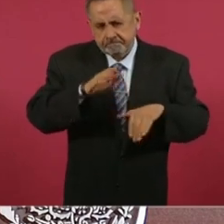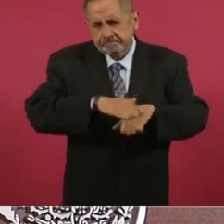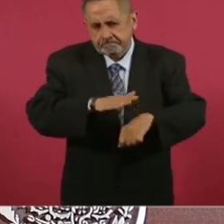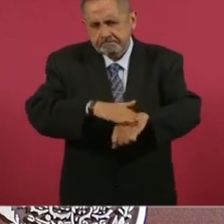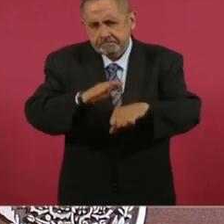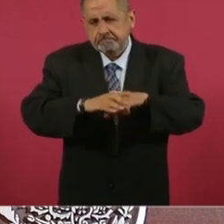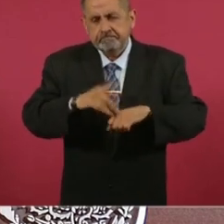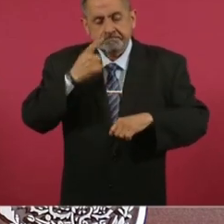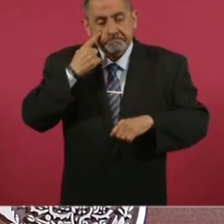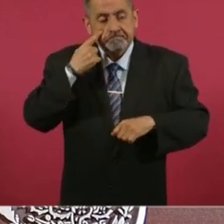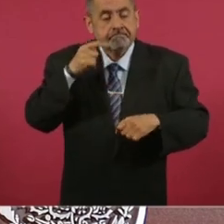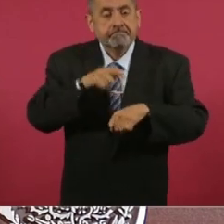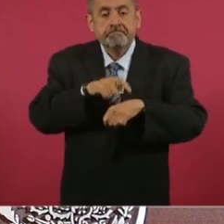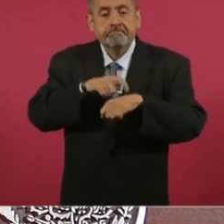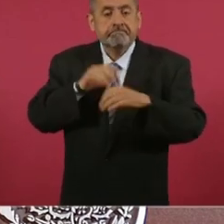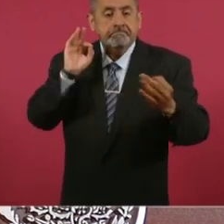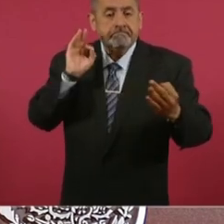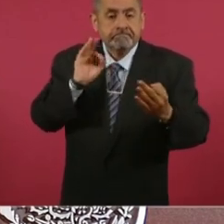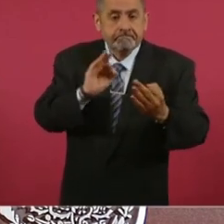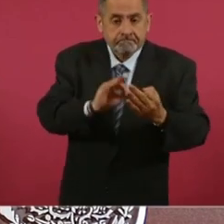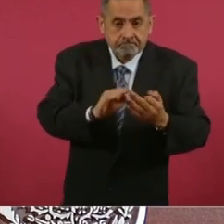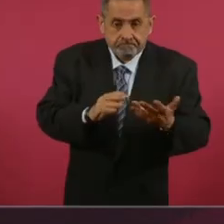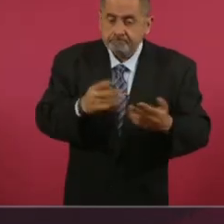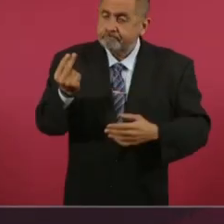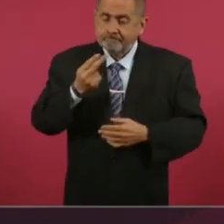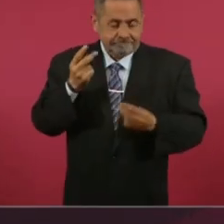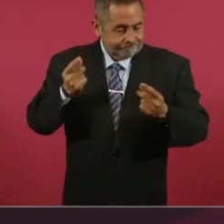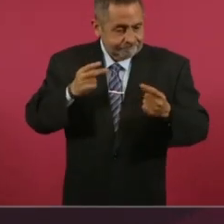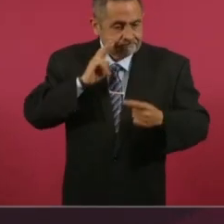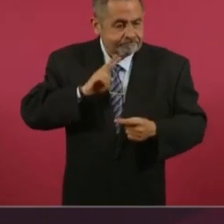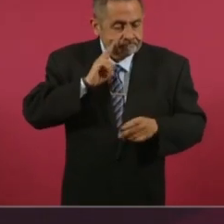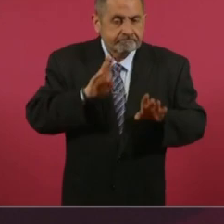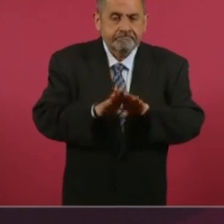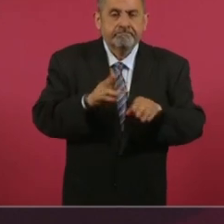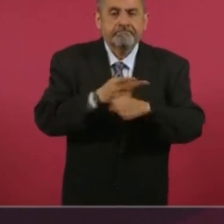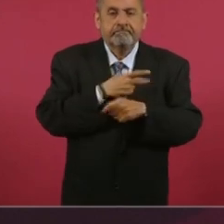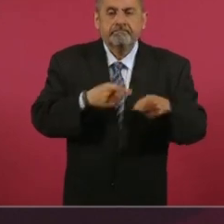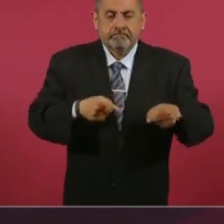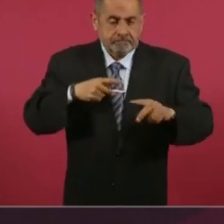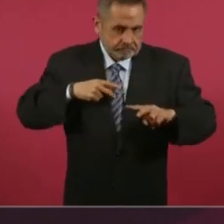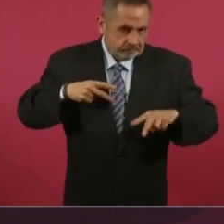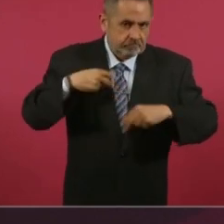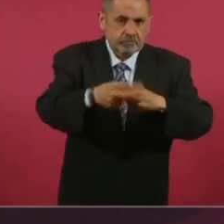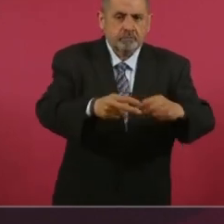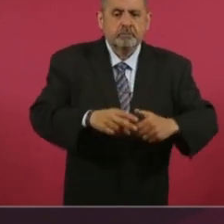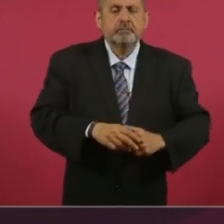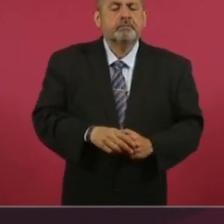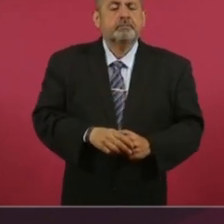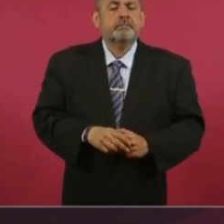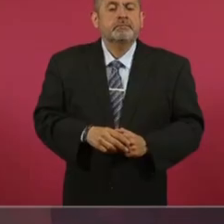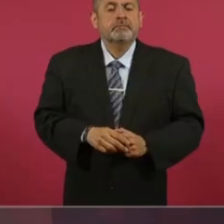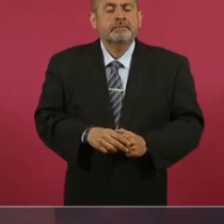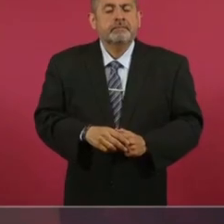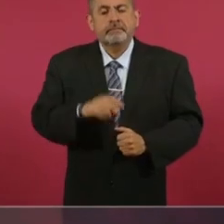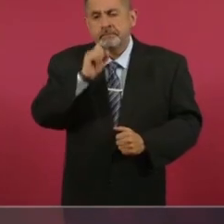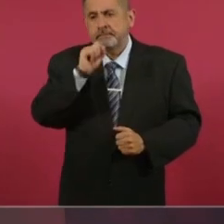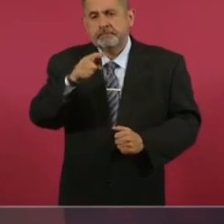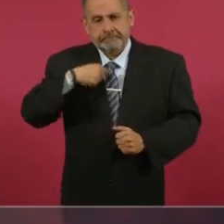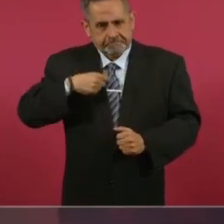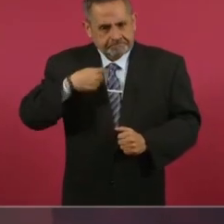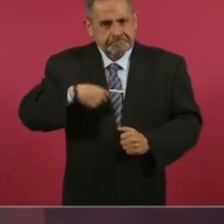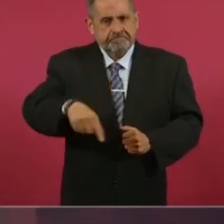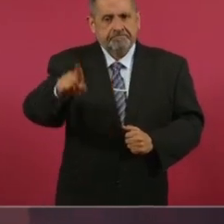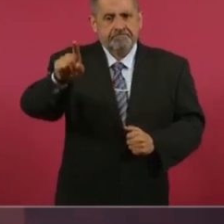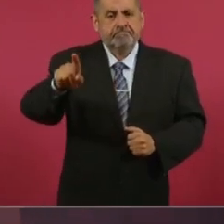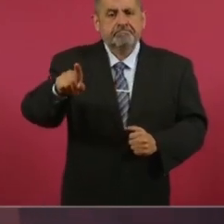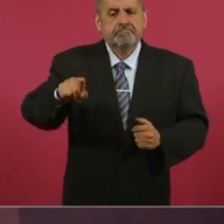ya se nos está agotando el tiempo y voy a eso. Y voy también